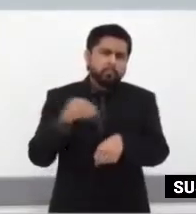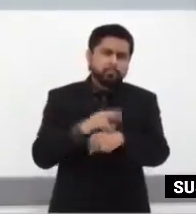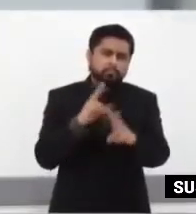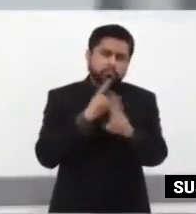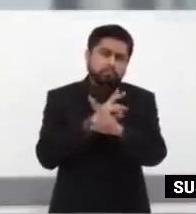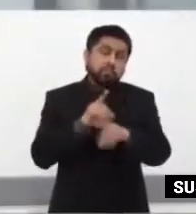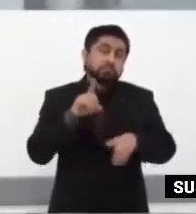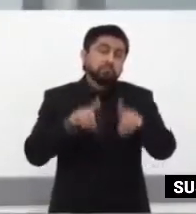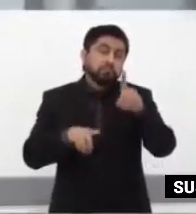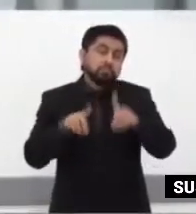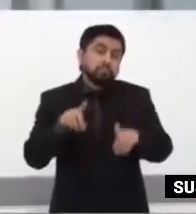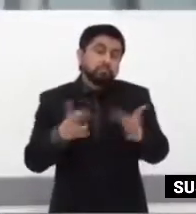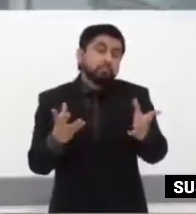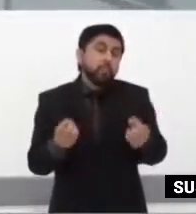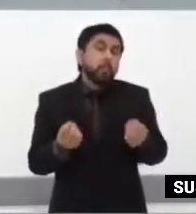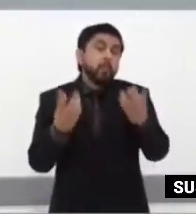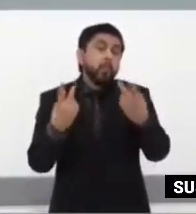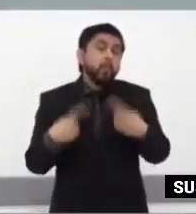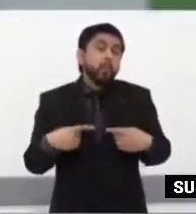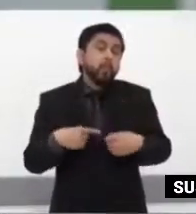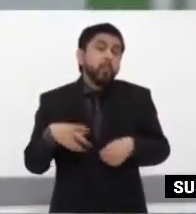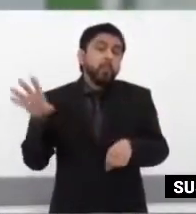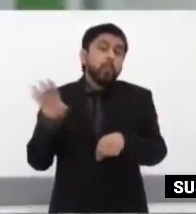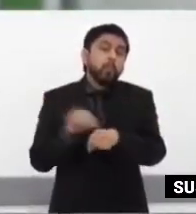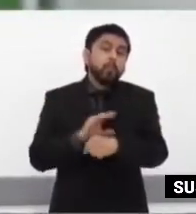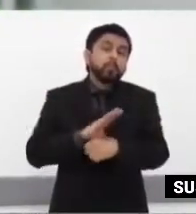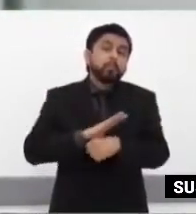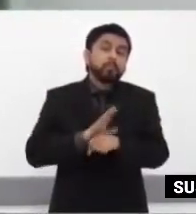dependiendo la capacidad que tengamos.